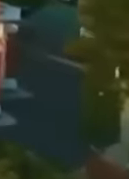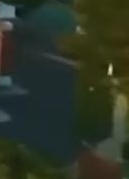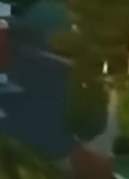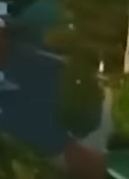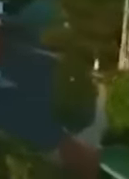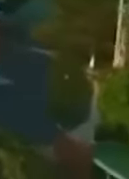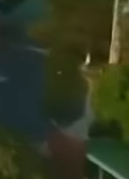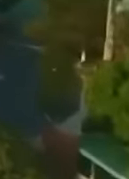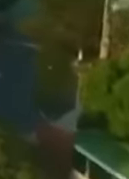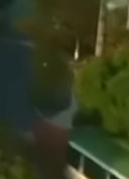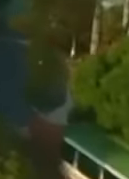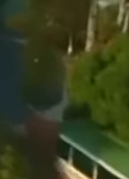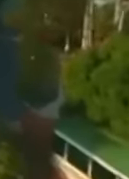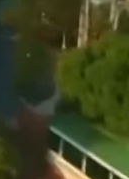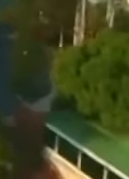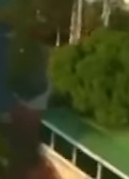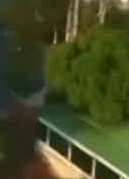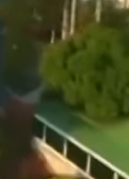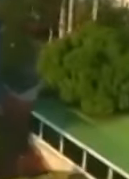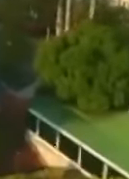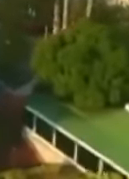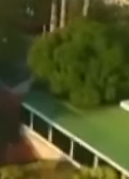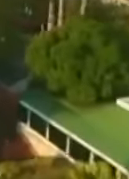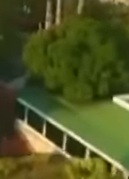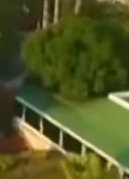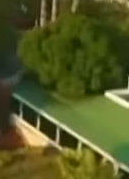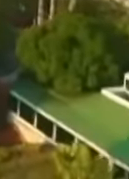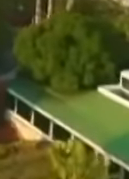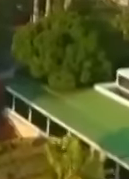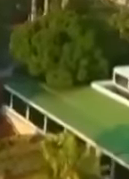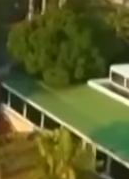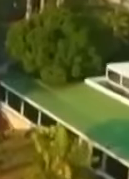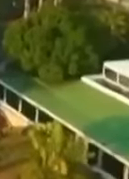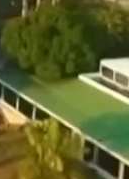cuerpo diplomático acá presente. Es la información